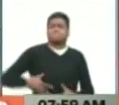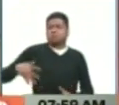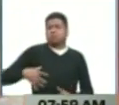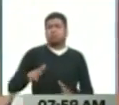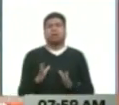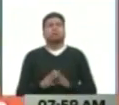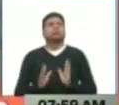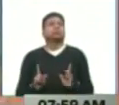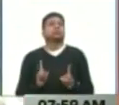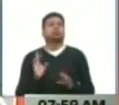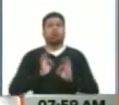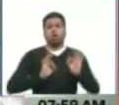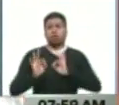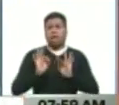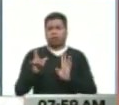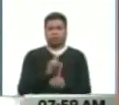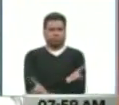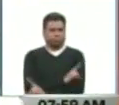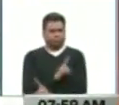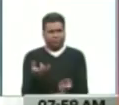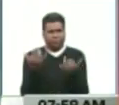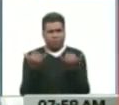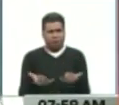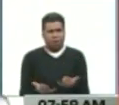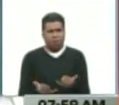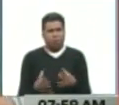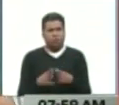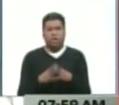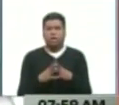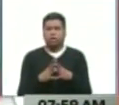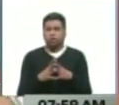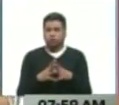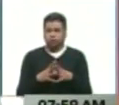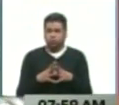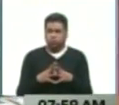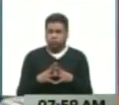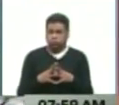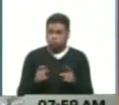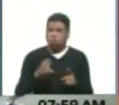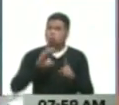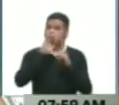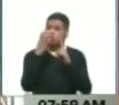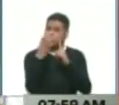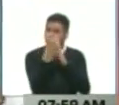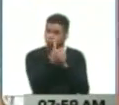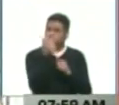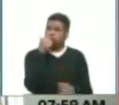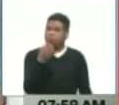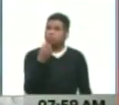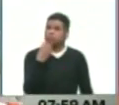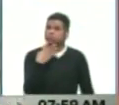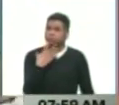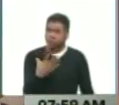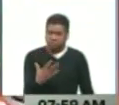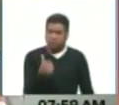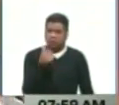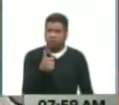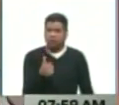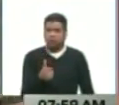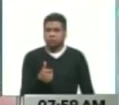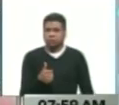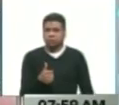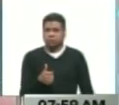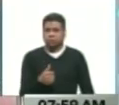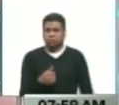al pueblo, se reconoce al pueblo como un sujeto cultural, culto y productor de cultura, y a partir de allí se han